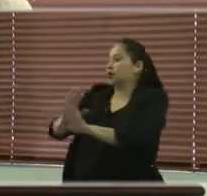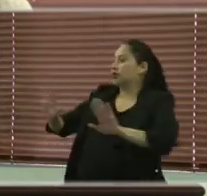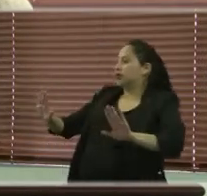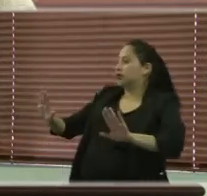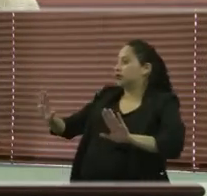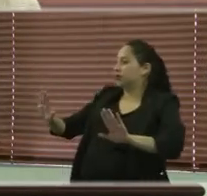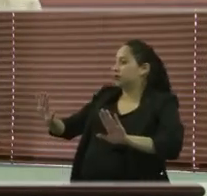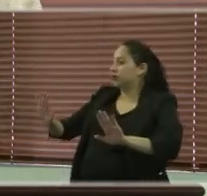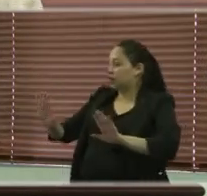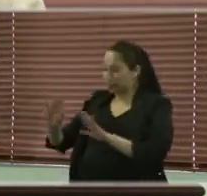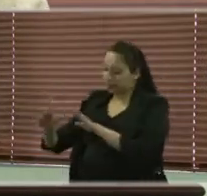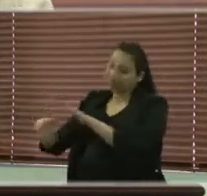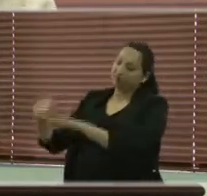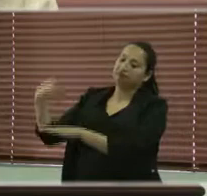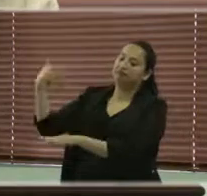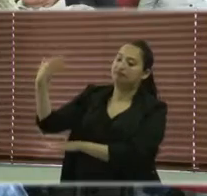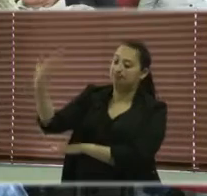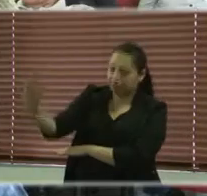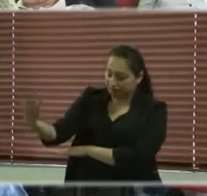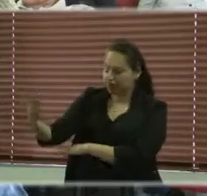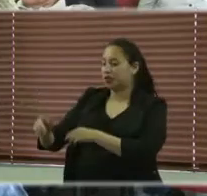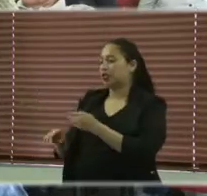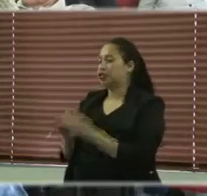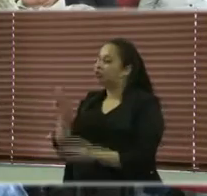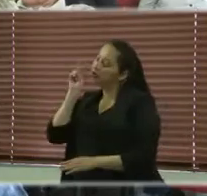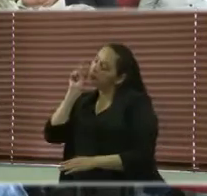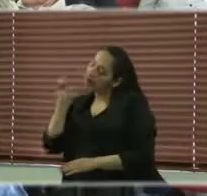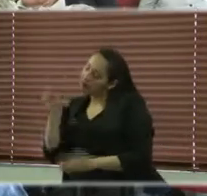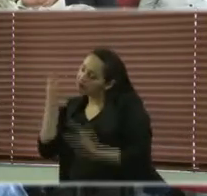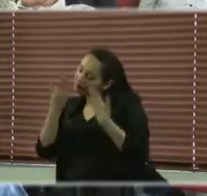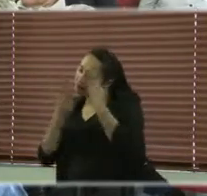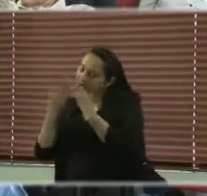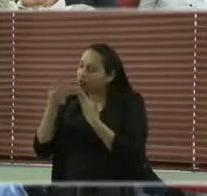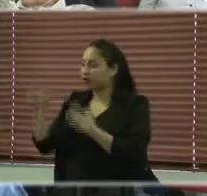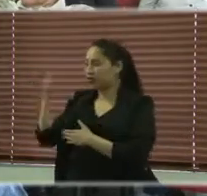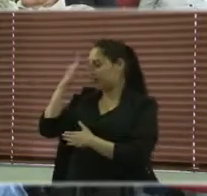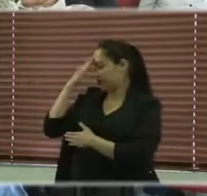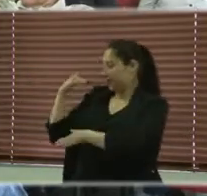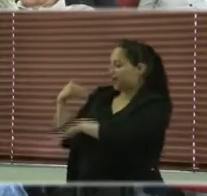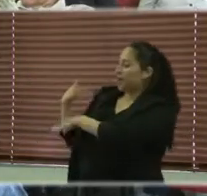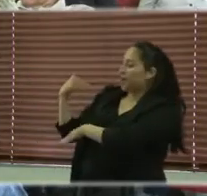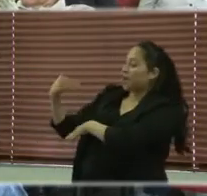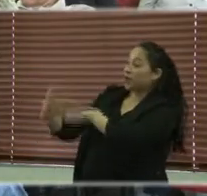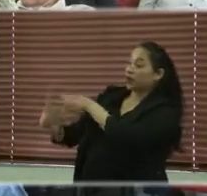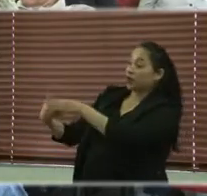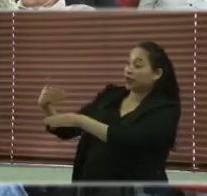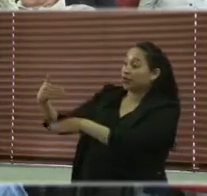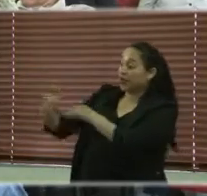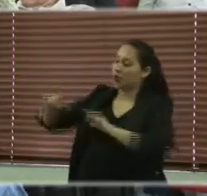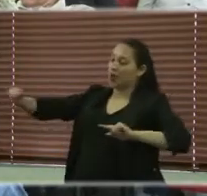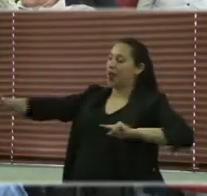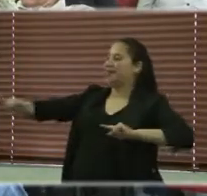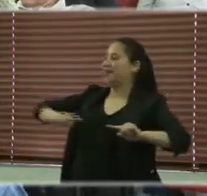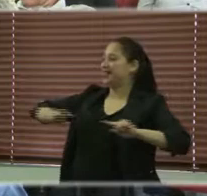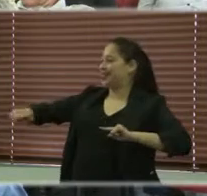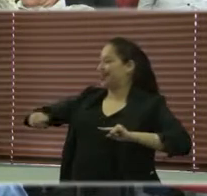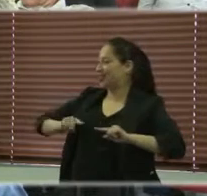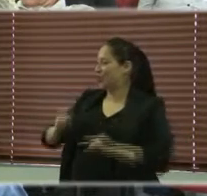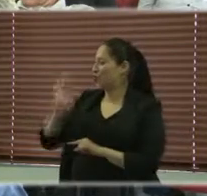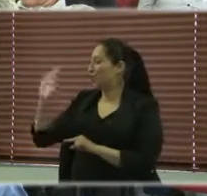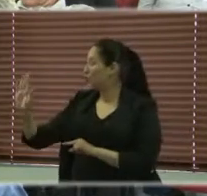y luego como es un procedimiento altamente oficial y administrativo